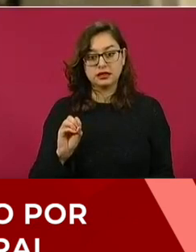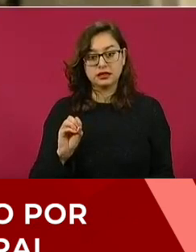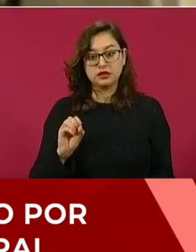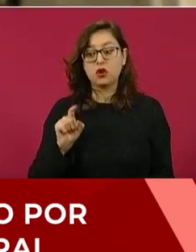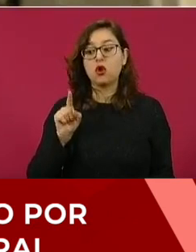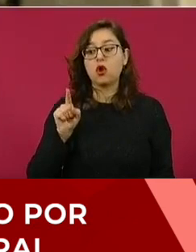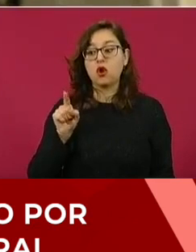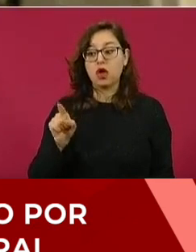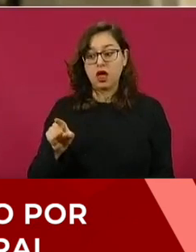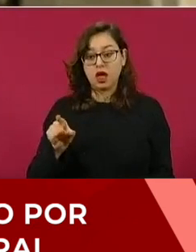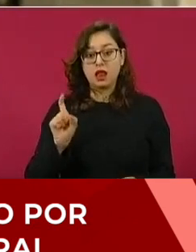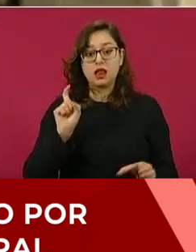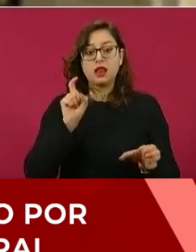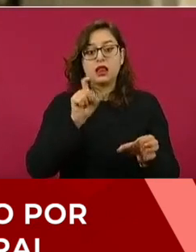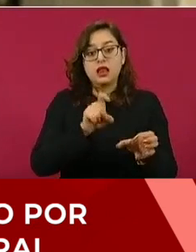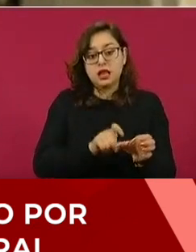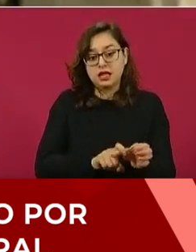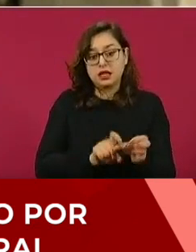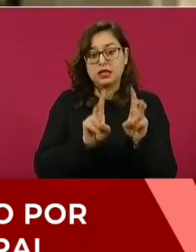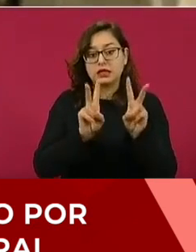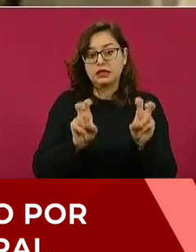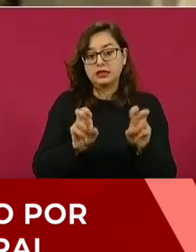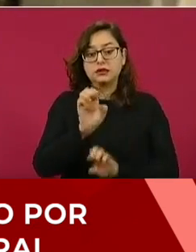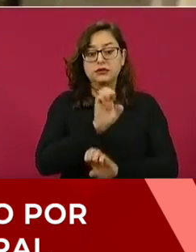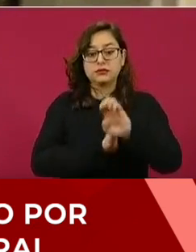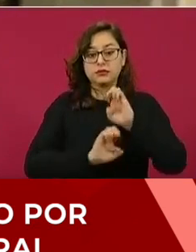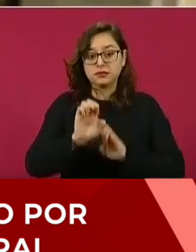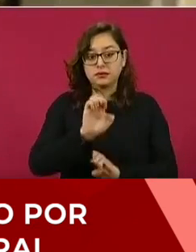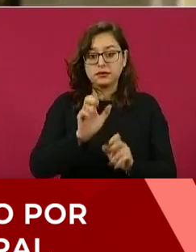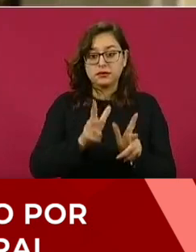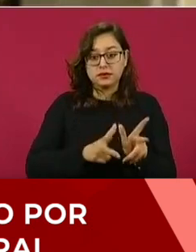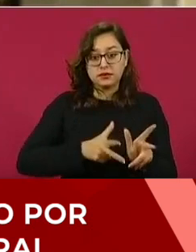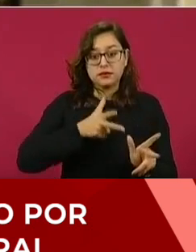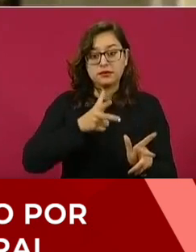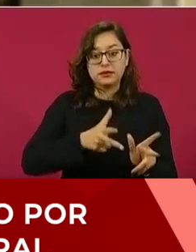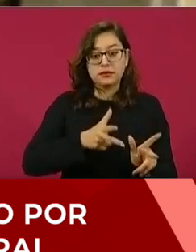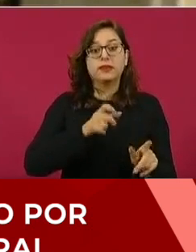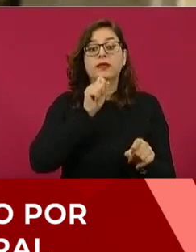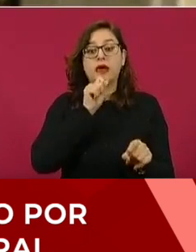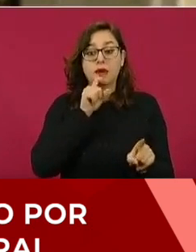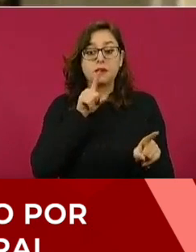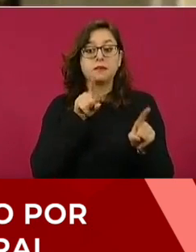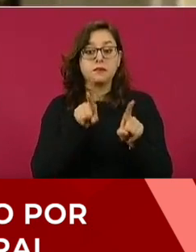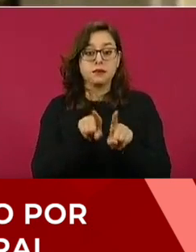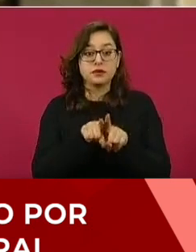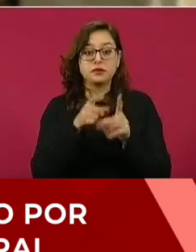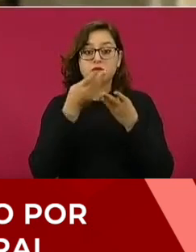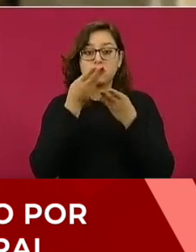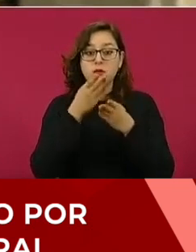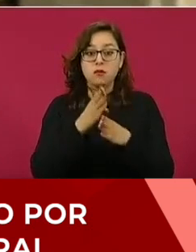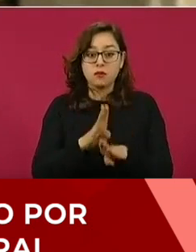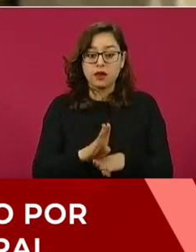ferrocarriles, sino también es integrante de la mesa directiva de Citigroup desde el